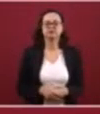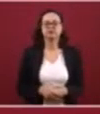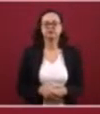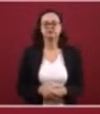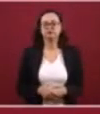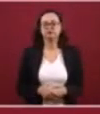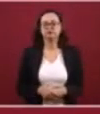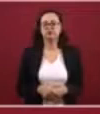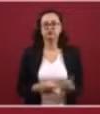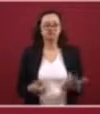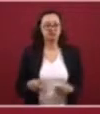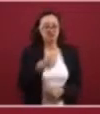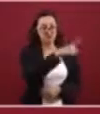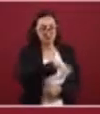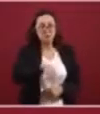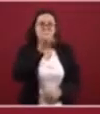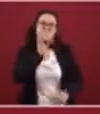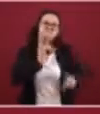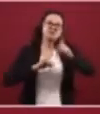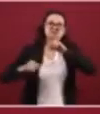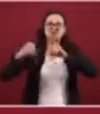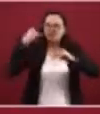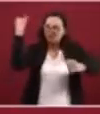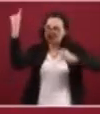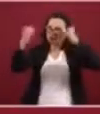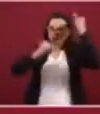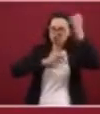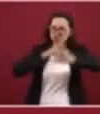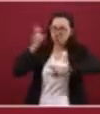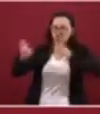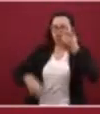2024. Ante este infundio,